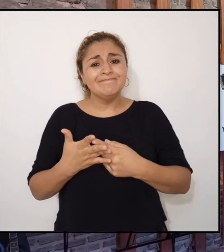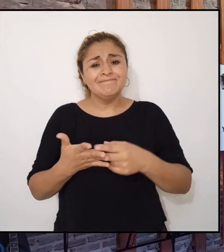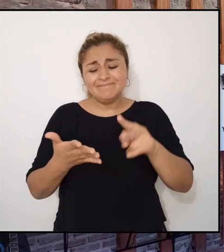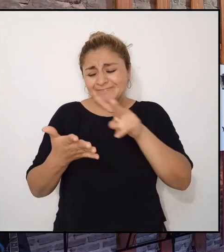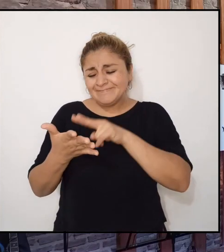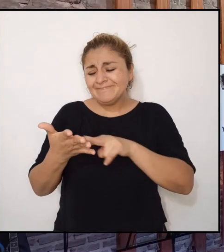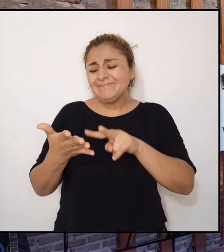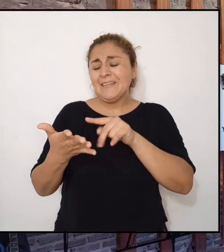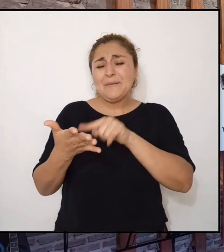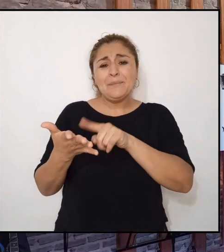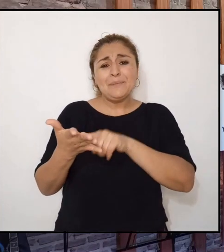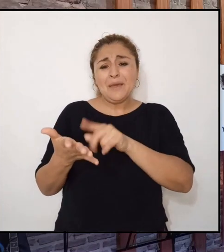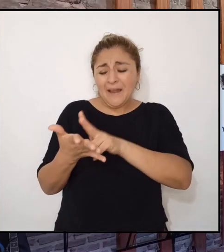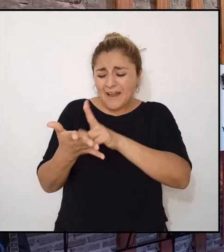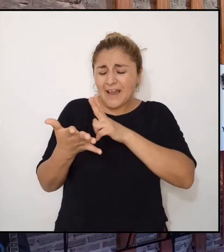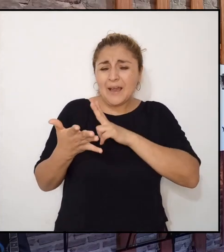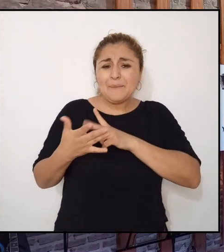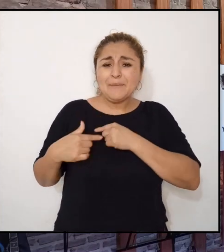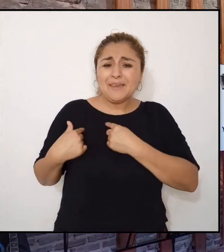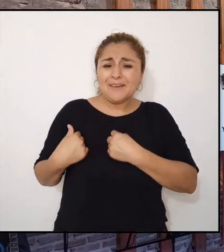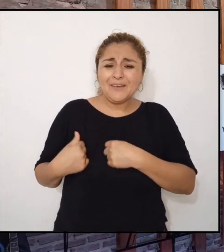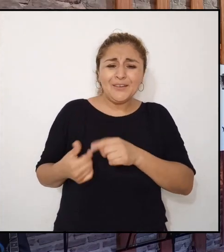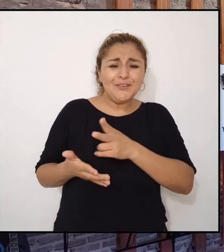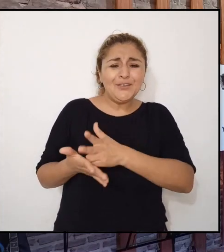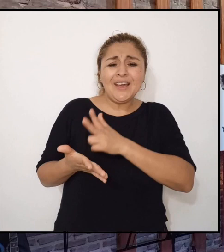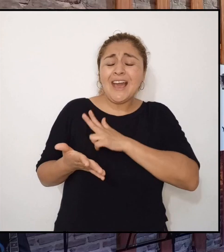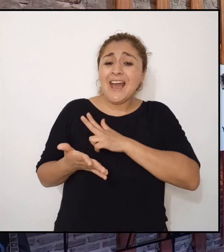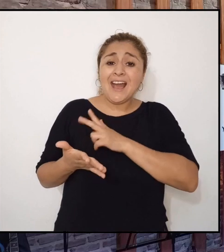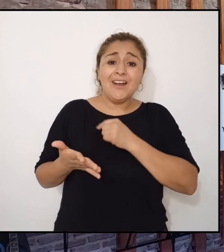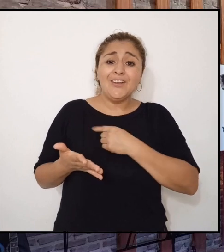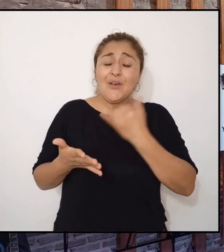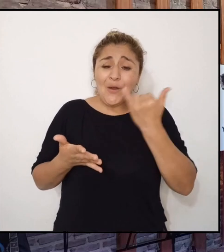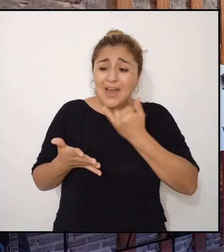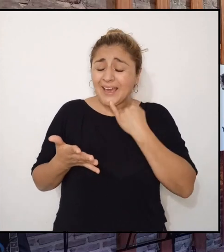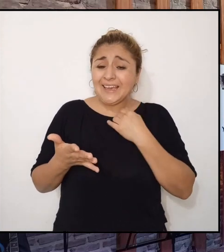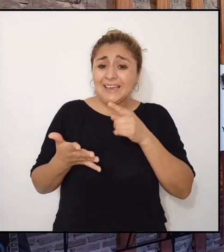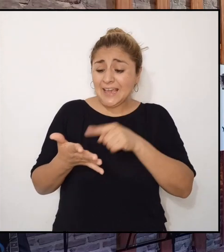Pero ser santo significa apartado para Dios.